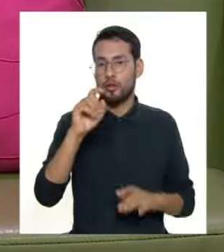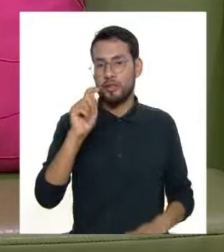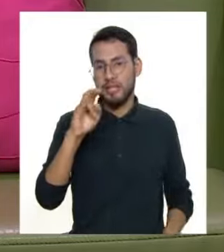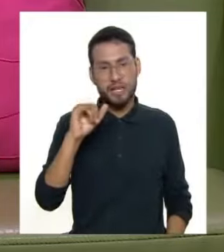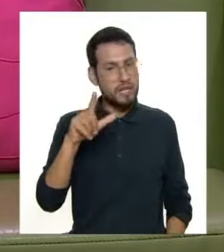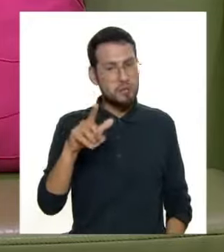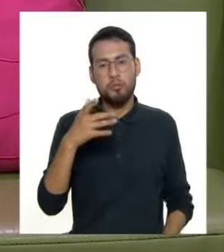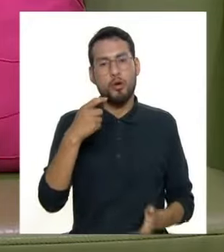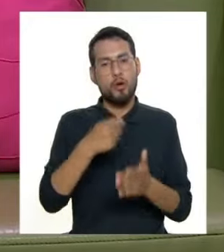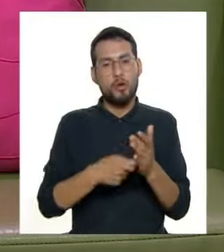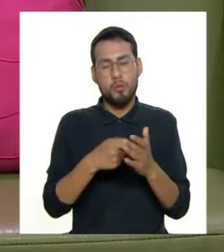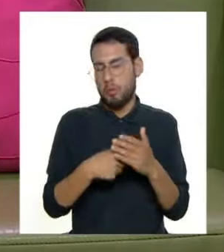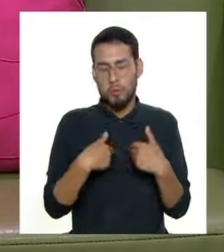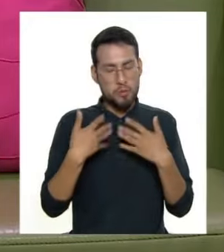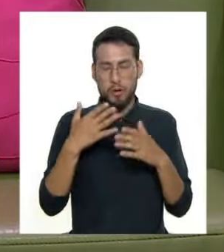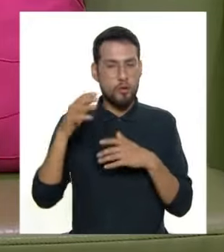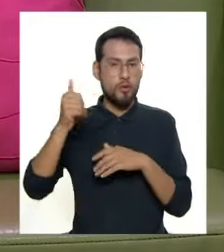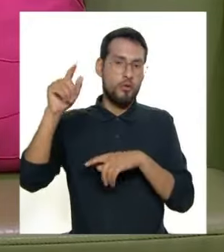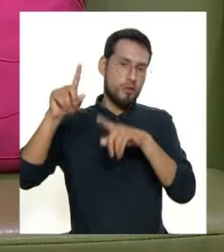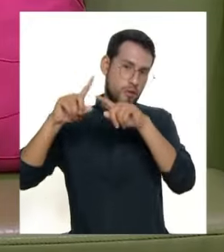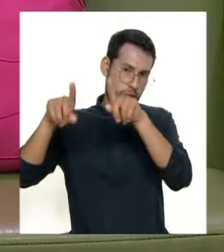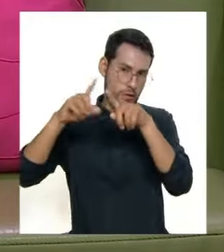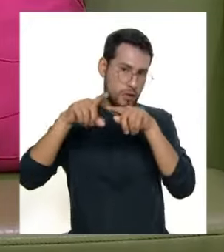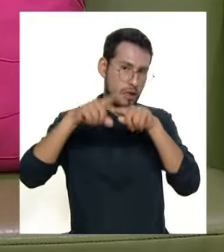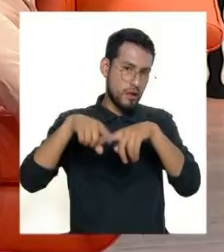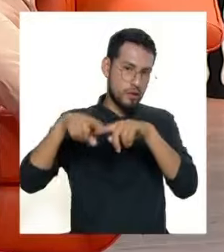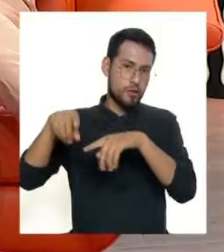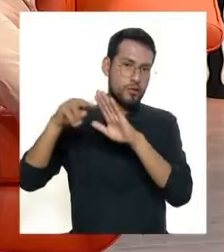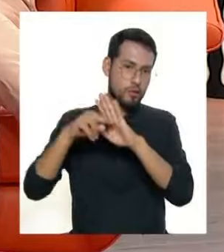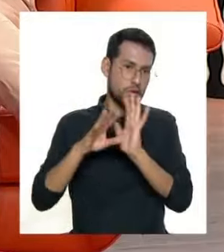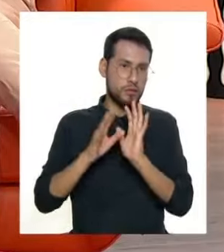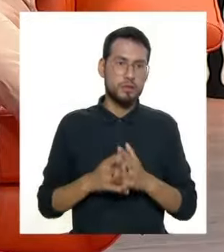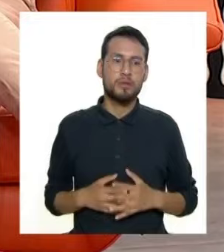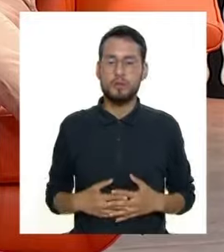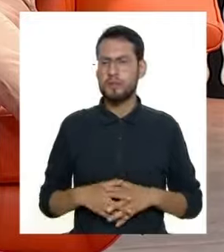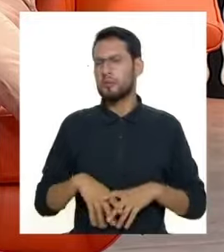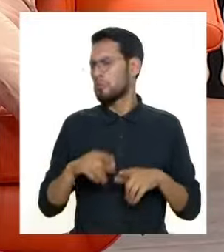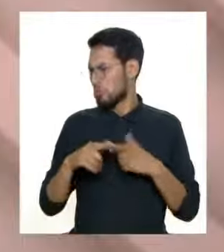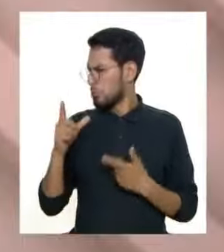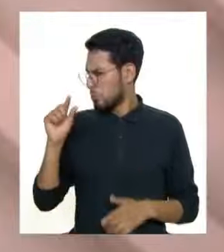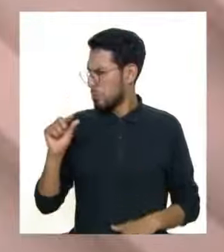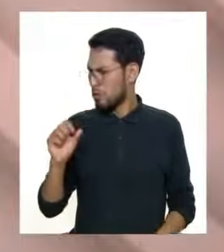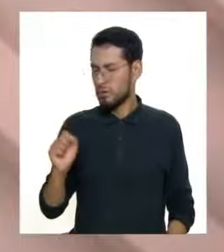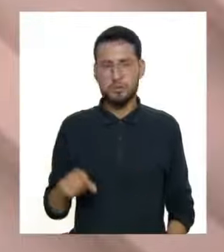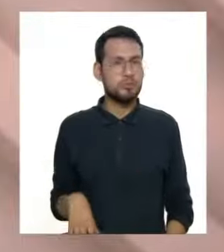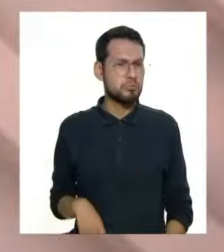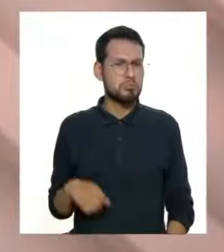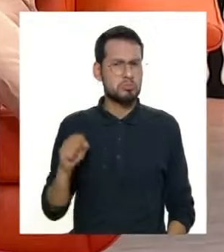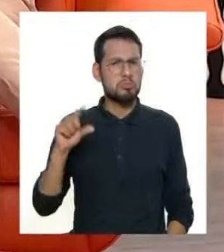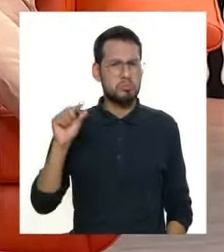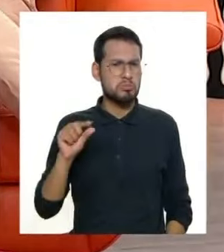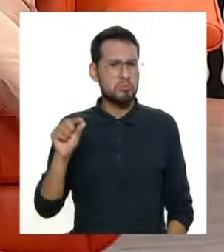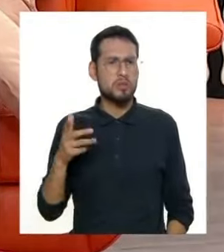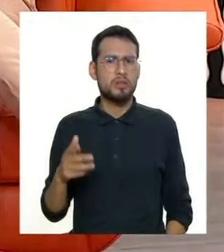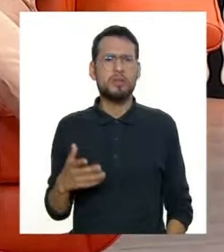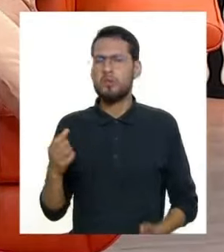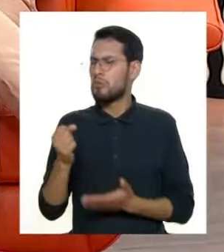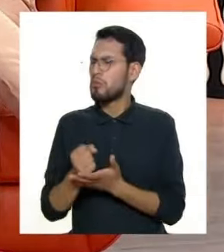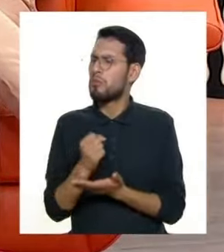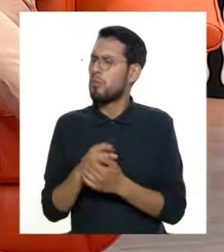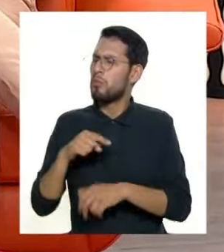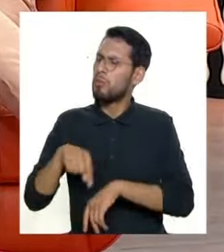sí son costos que yo no... Que va a variar dependiendo de la notaría a la que uno... Pero igual sale barato. Sí, es cierto, sale barato. ¿Y el trámite